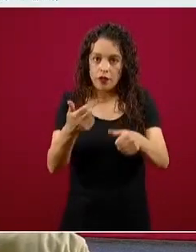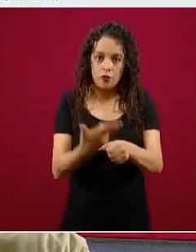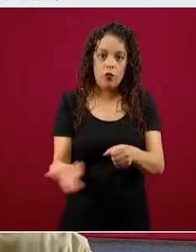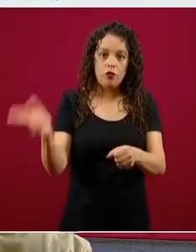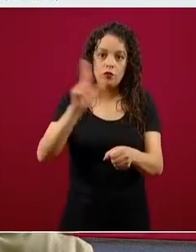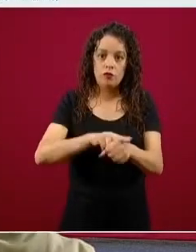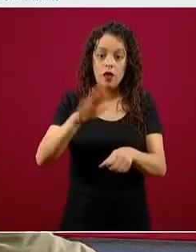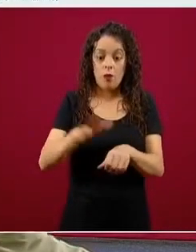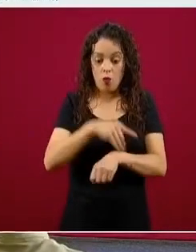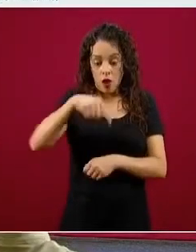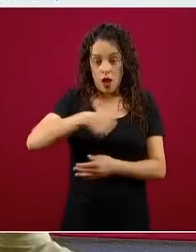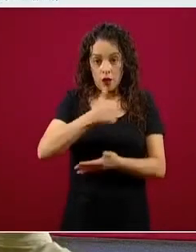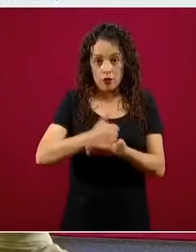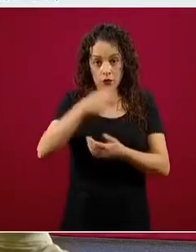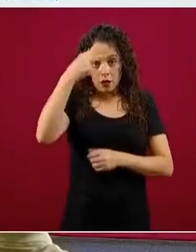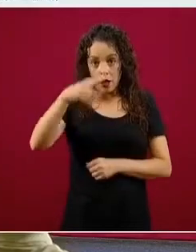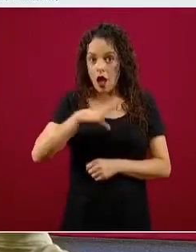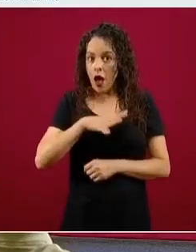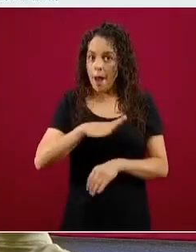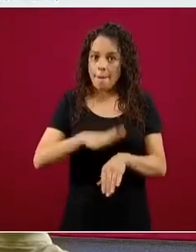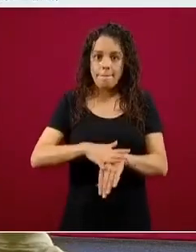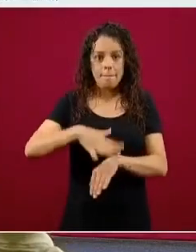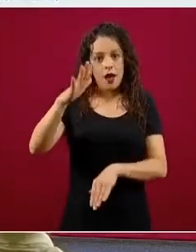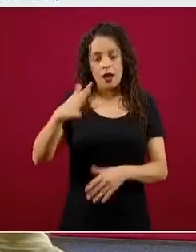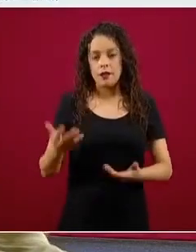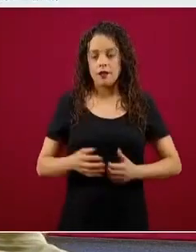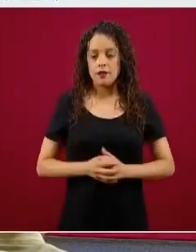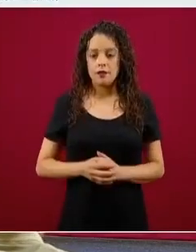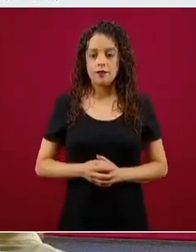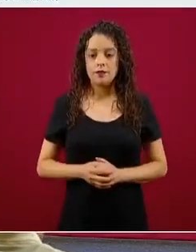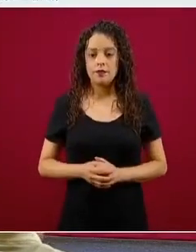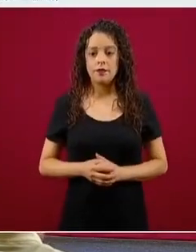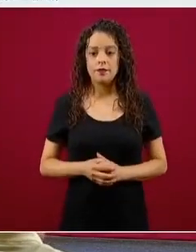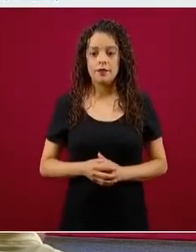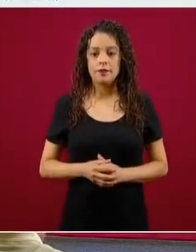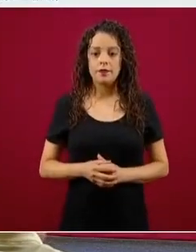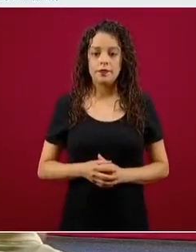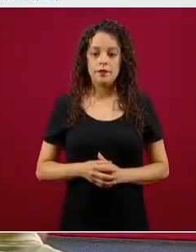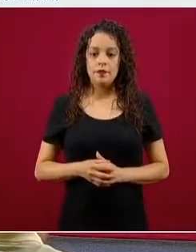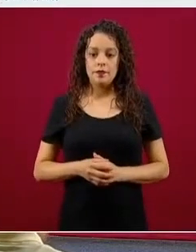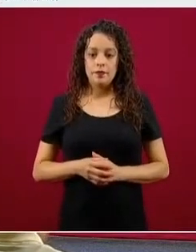con capacidad resolutiva en la zona metropolitana del Valle de México.